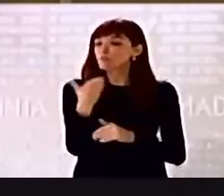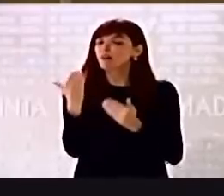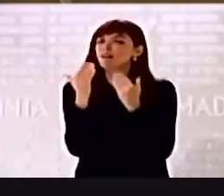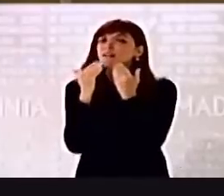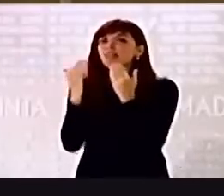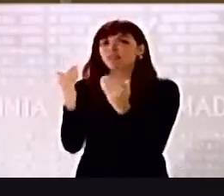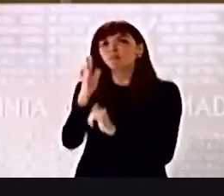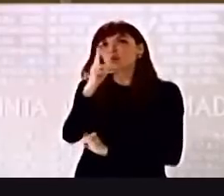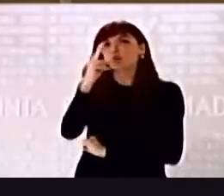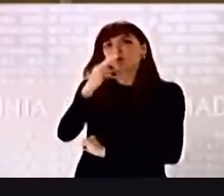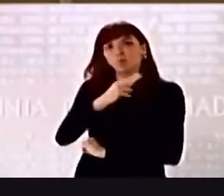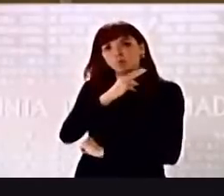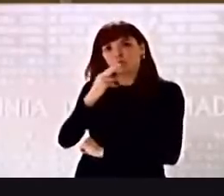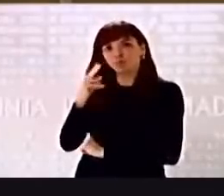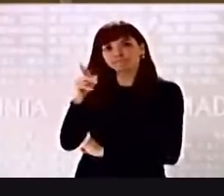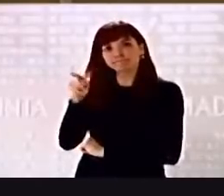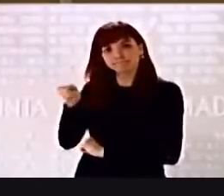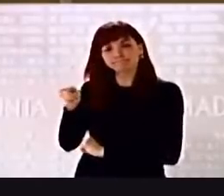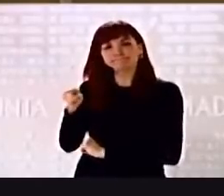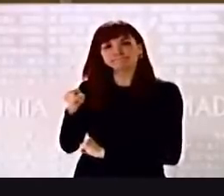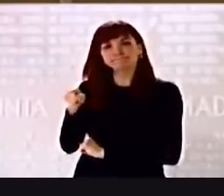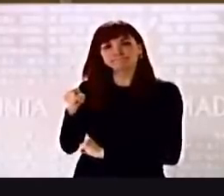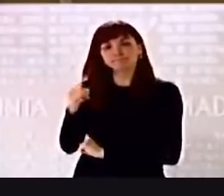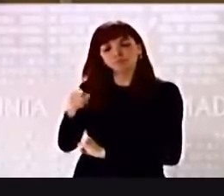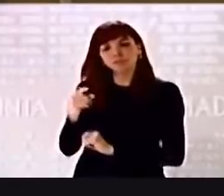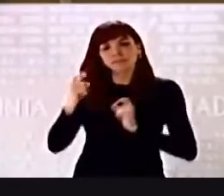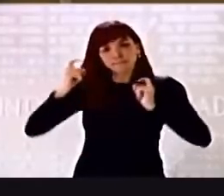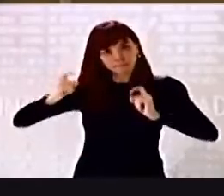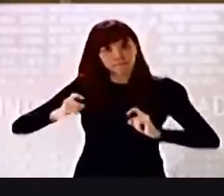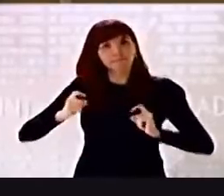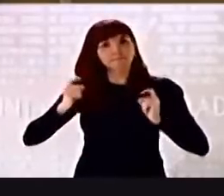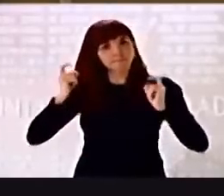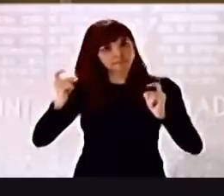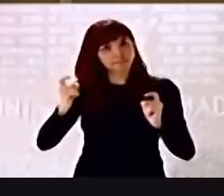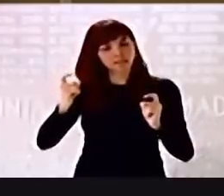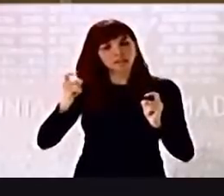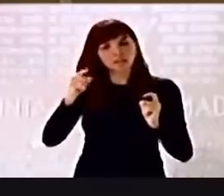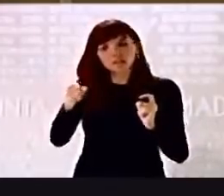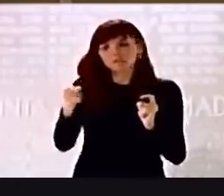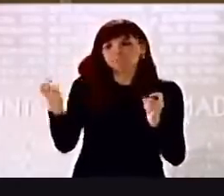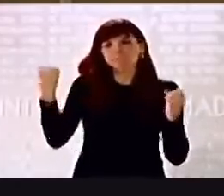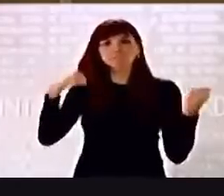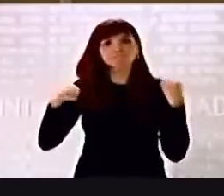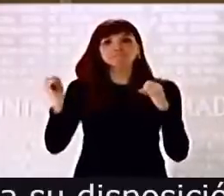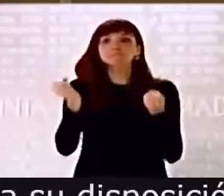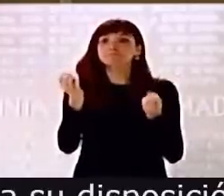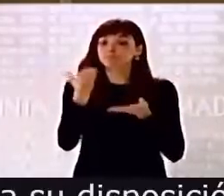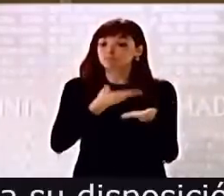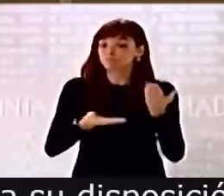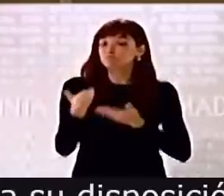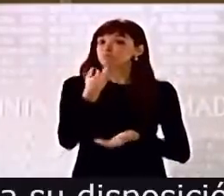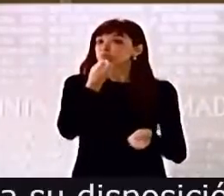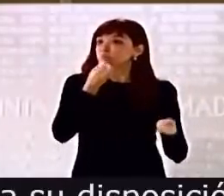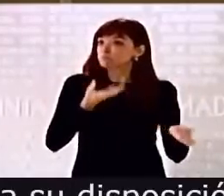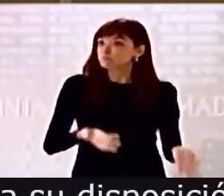compromiso, su entrega, su disposición a la colaboración,